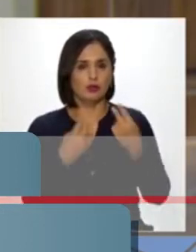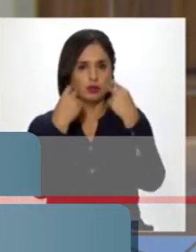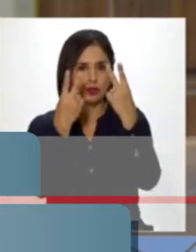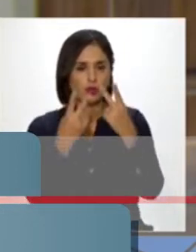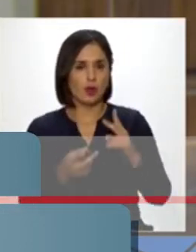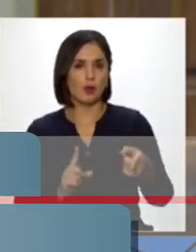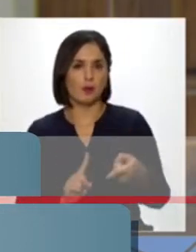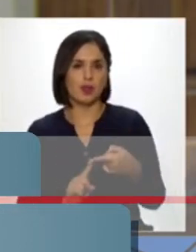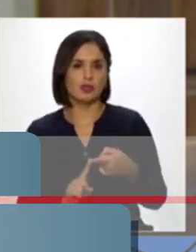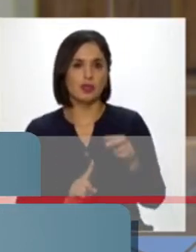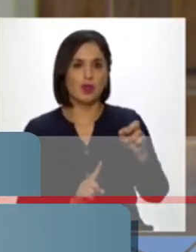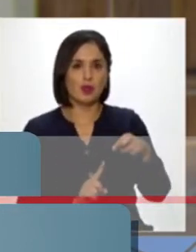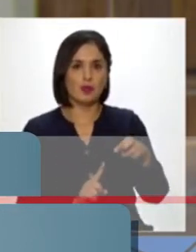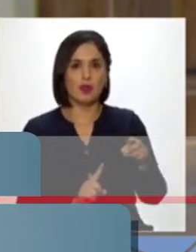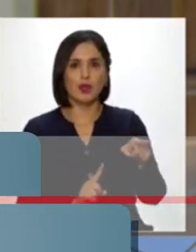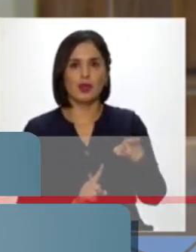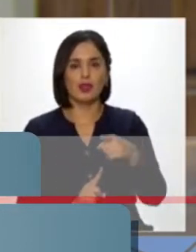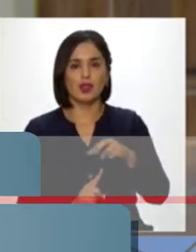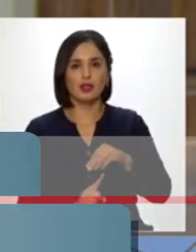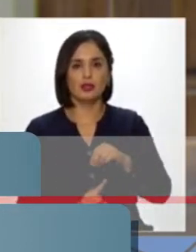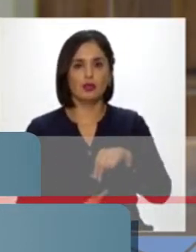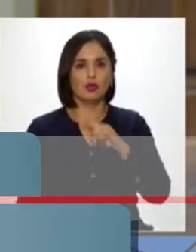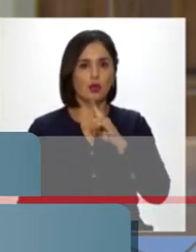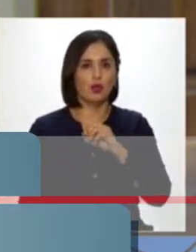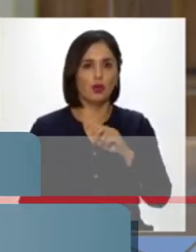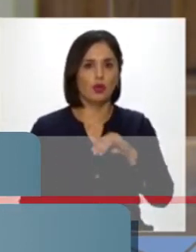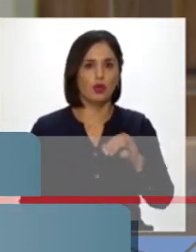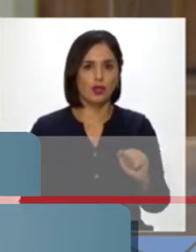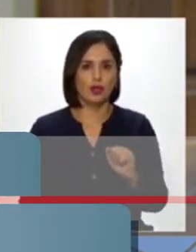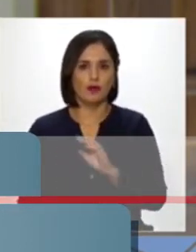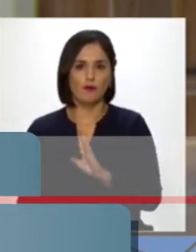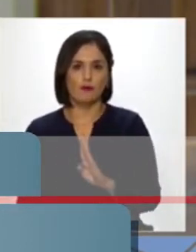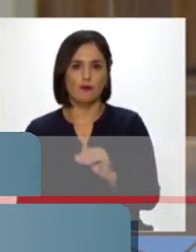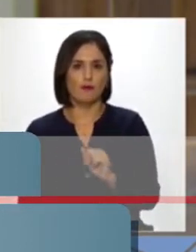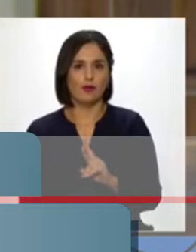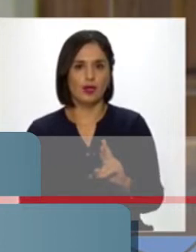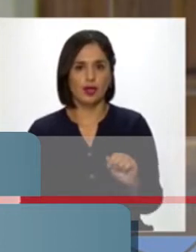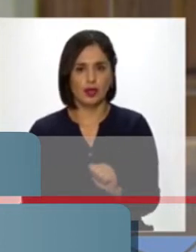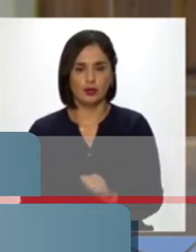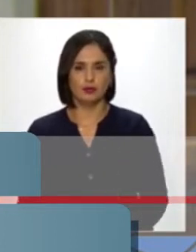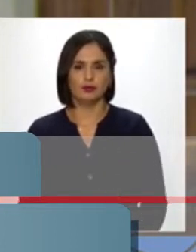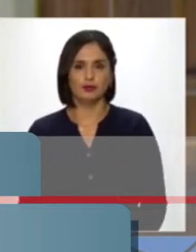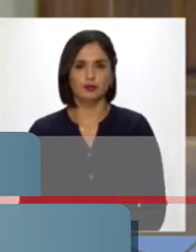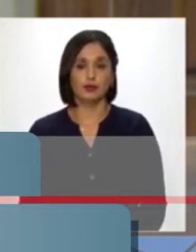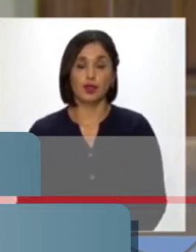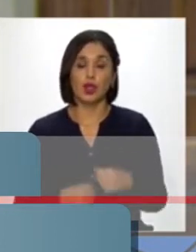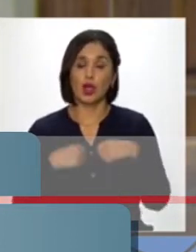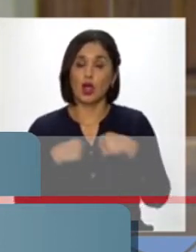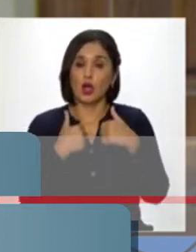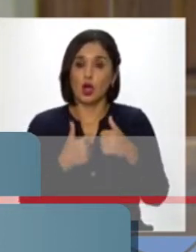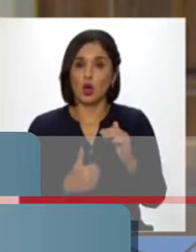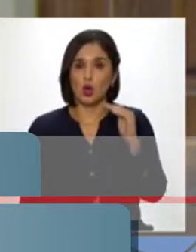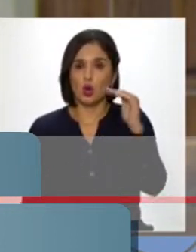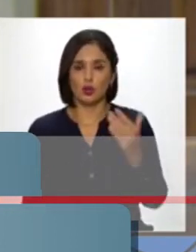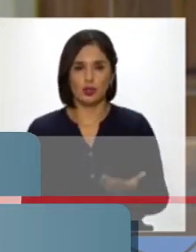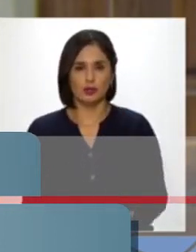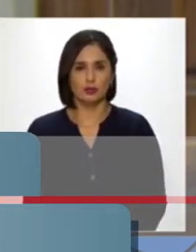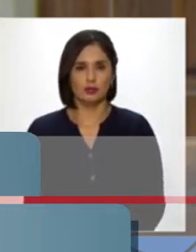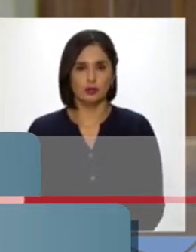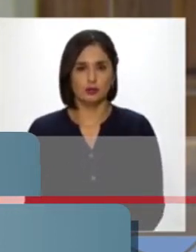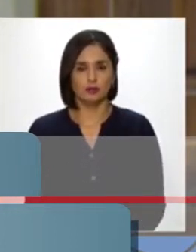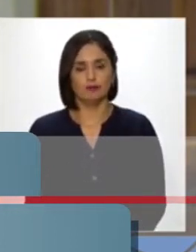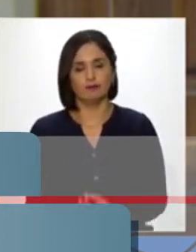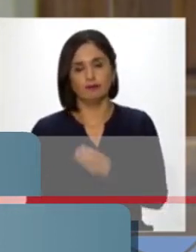del padre antonio barra está esta adolescente podemos llamarlo así que